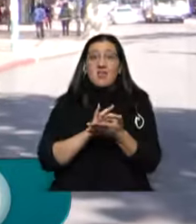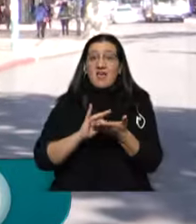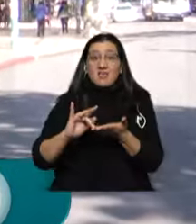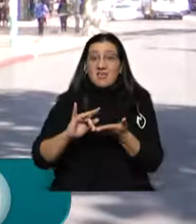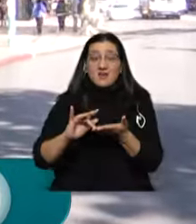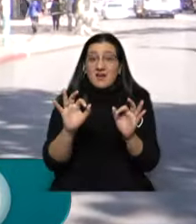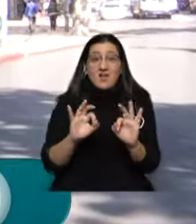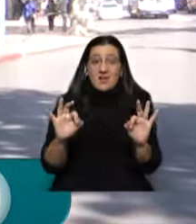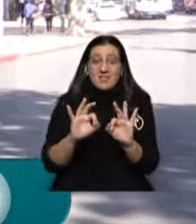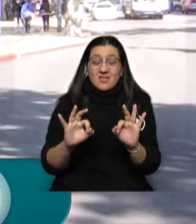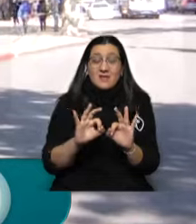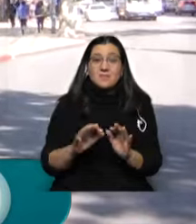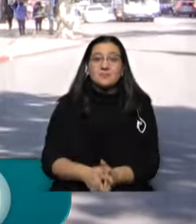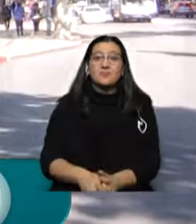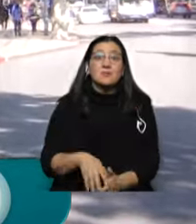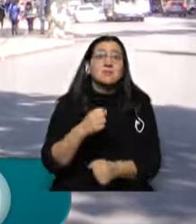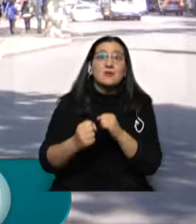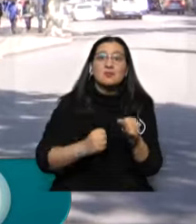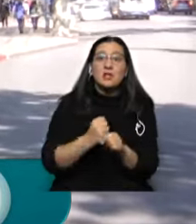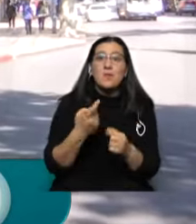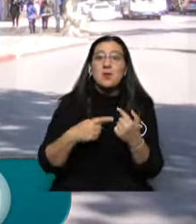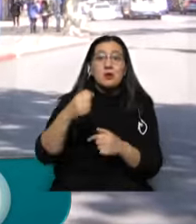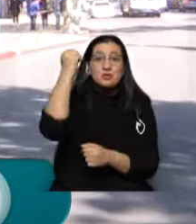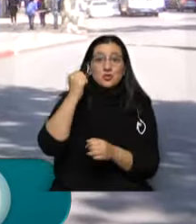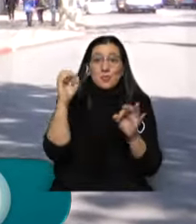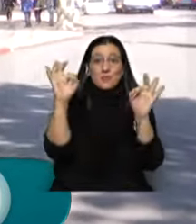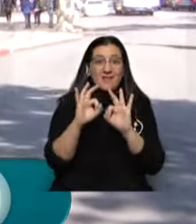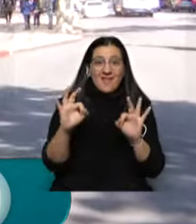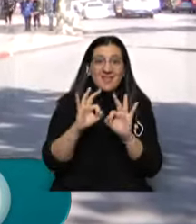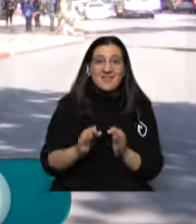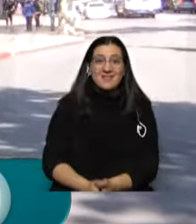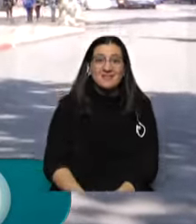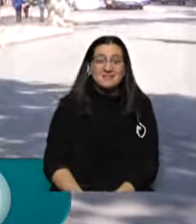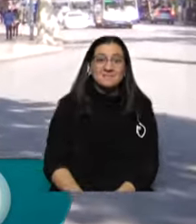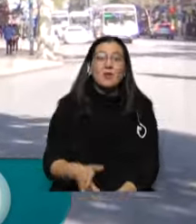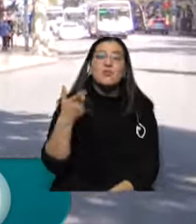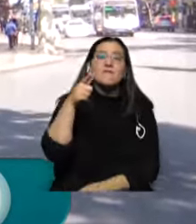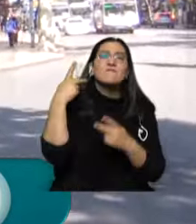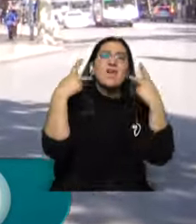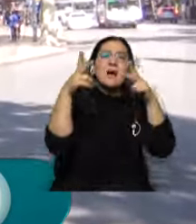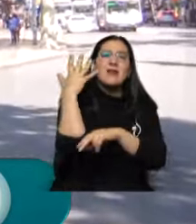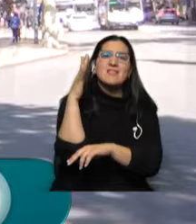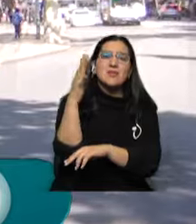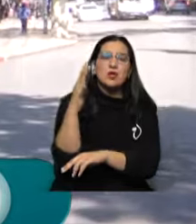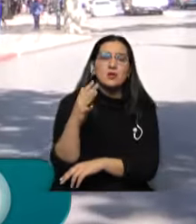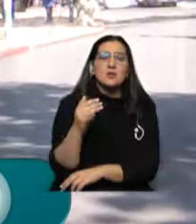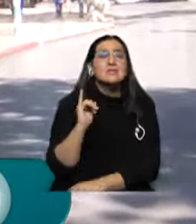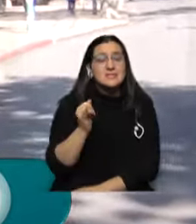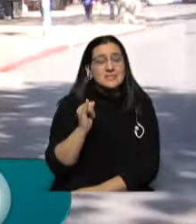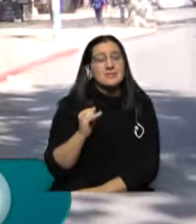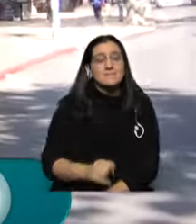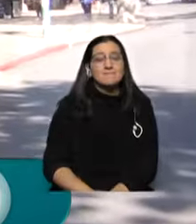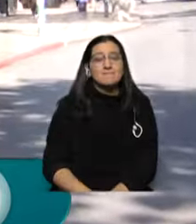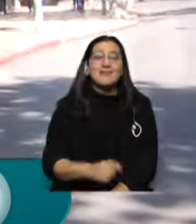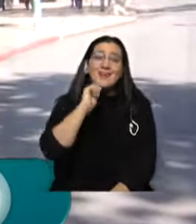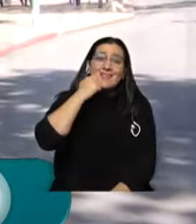que pasa la vida, pasan los años, pero no pasan los ómnibus en este momento. ¿Va para el interior del país, vecina? ¿Usted o no? Soy del interior del país.